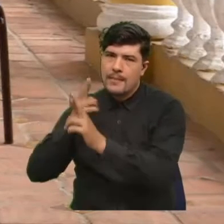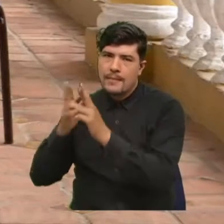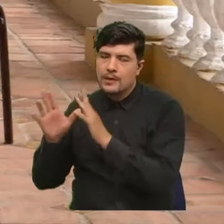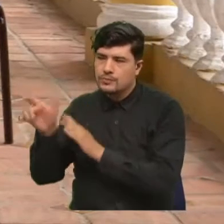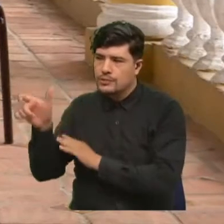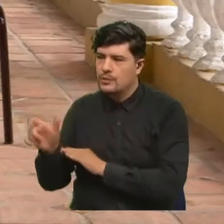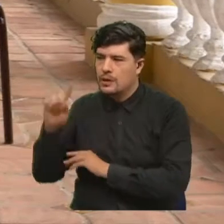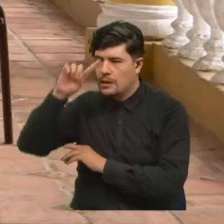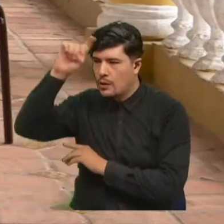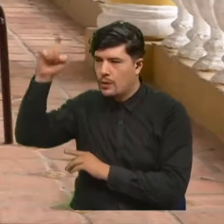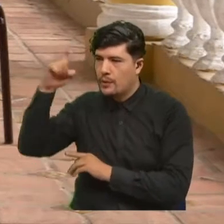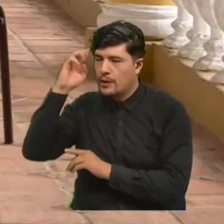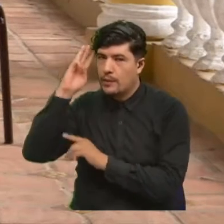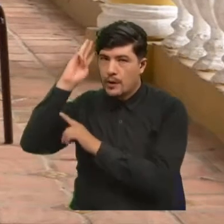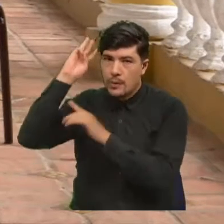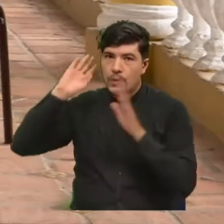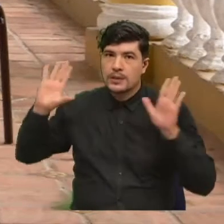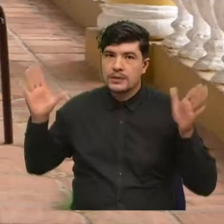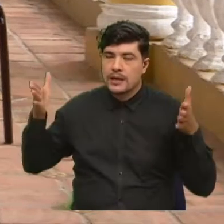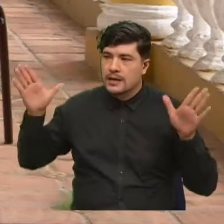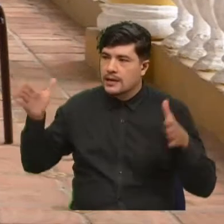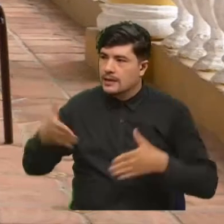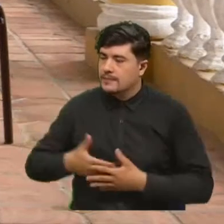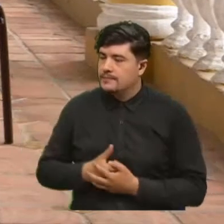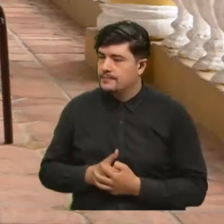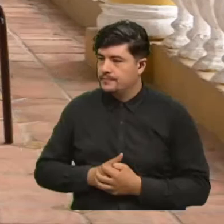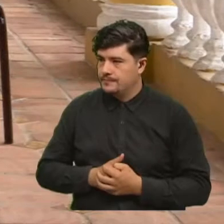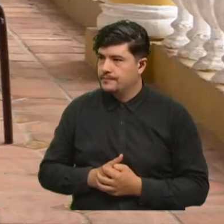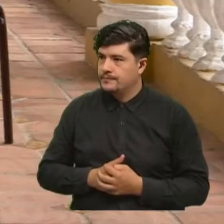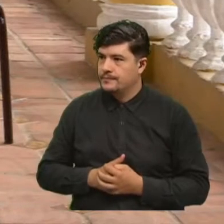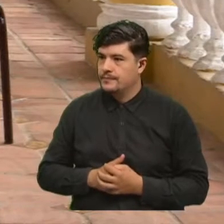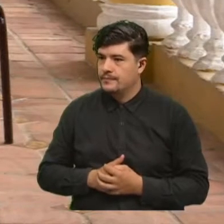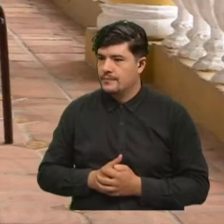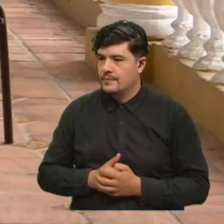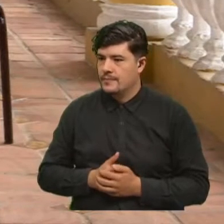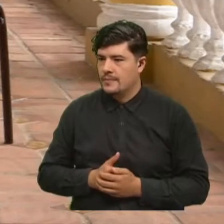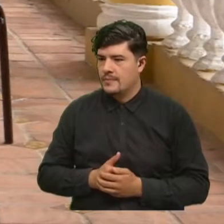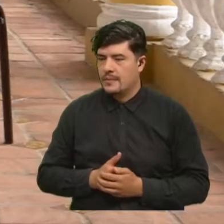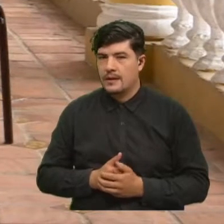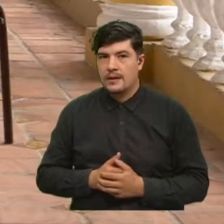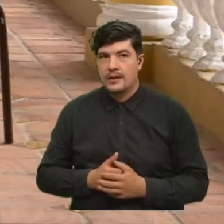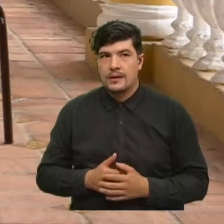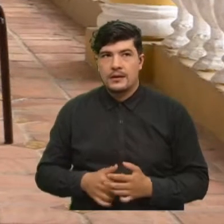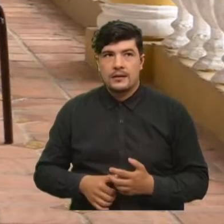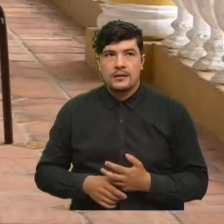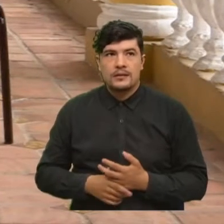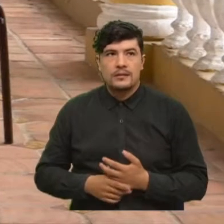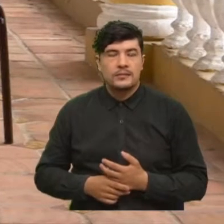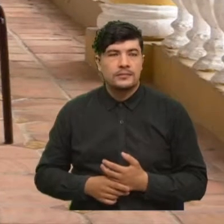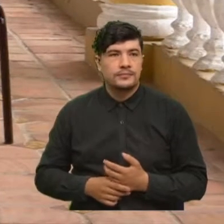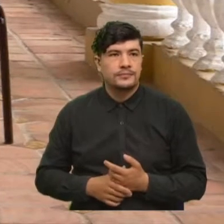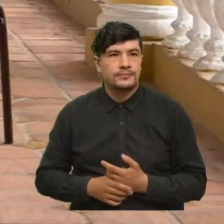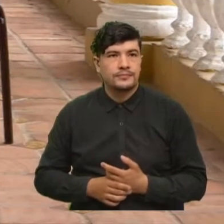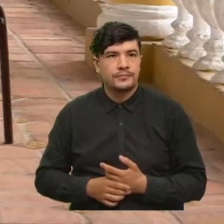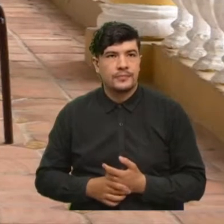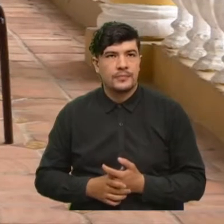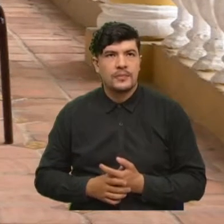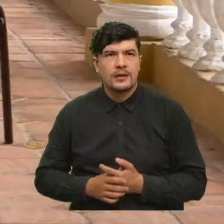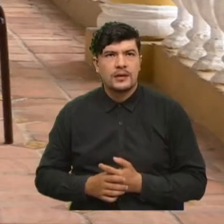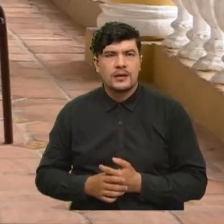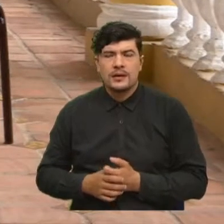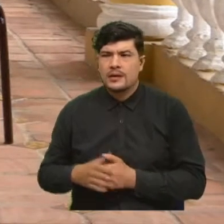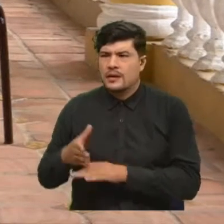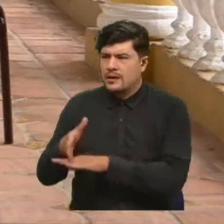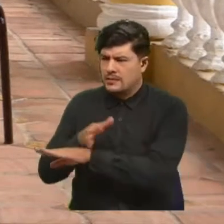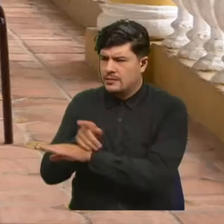todo este contexto como tal hablemos también esta semana vino el director nacional de los tanques nos dijo cómo nos fue la evaluación cuál es el doctor